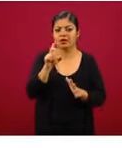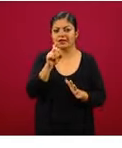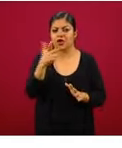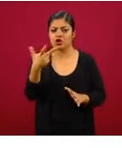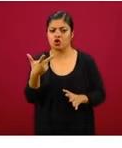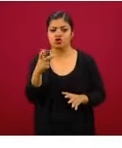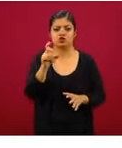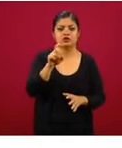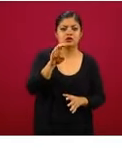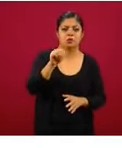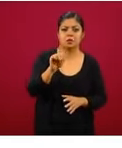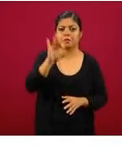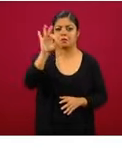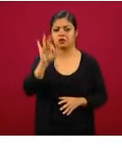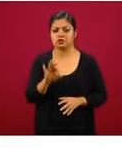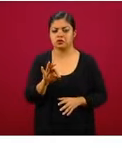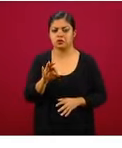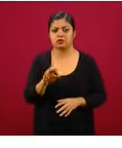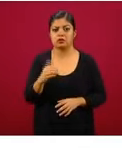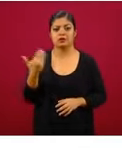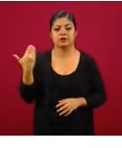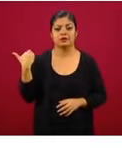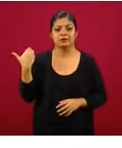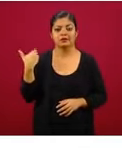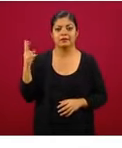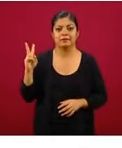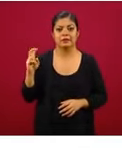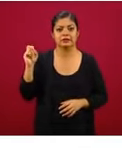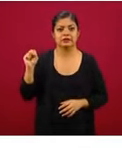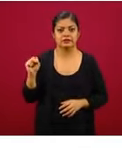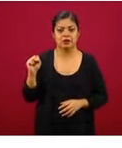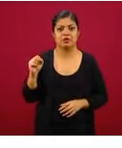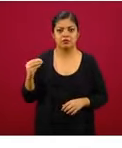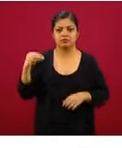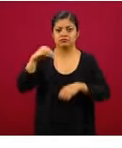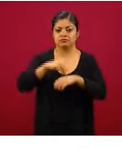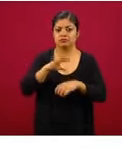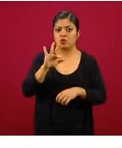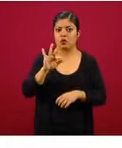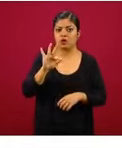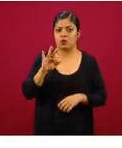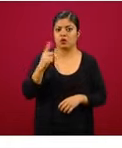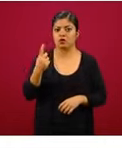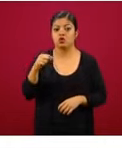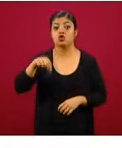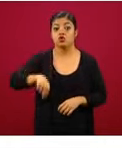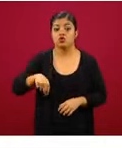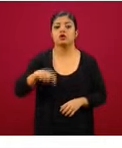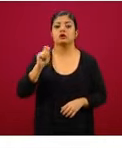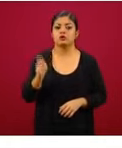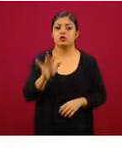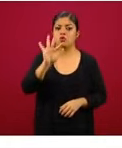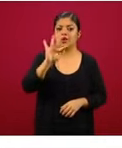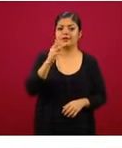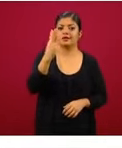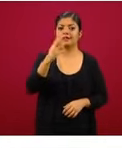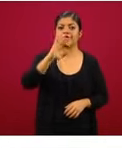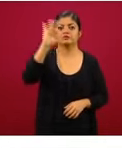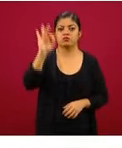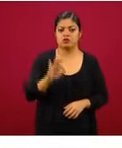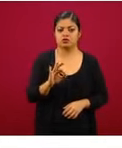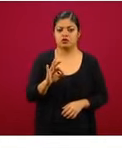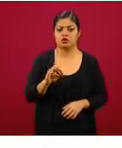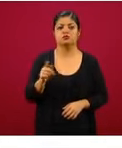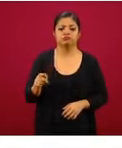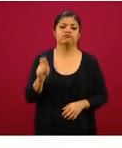un 39, vimos como el fin de semana empezó a incrementarse un 40-41, hoy estamos ya en un 43%, y